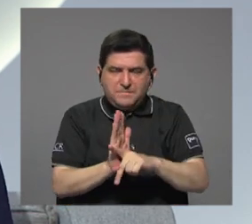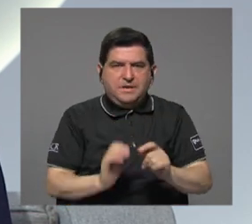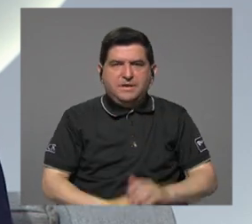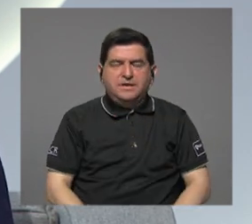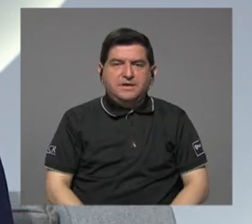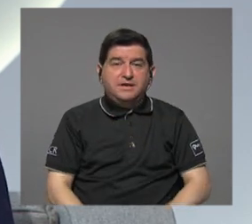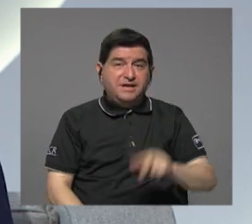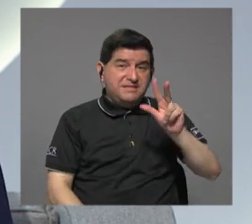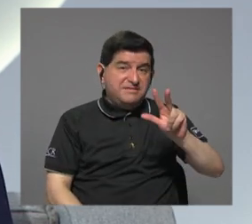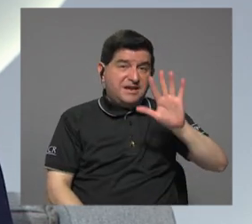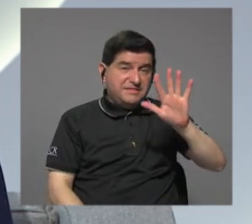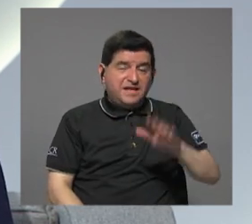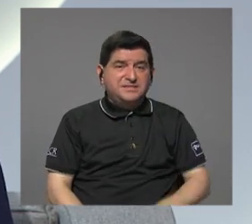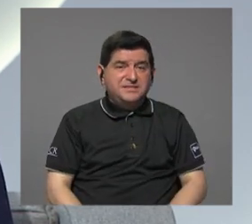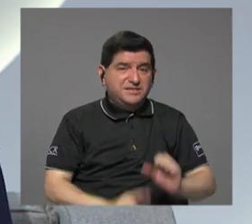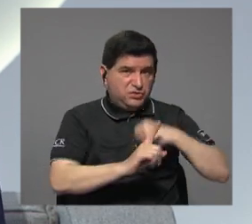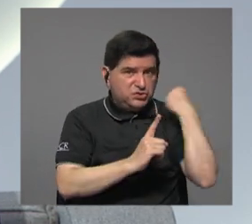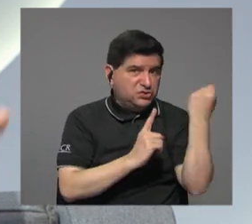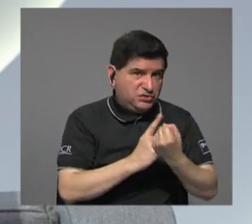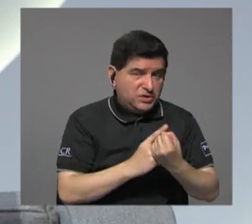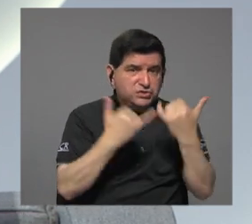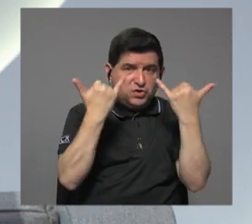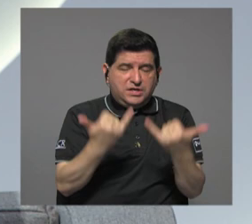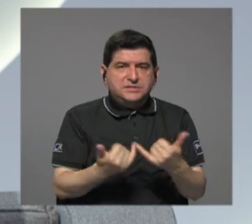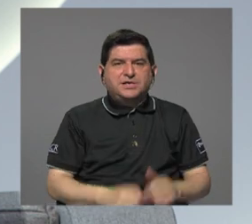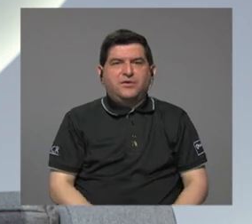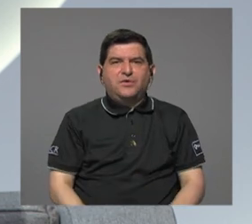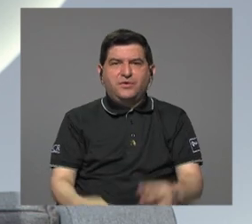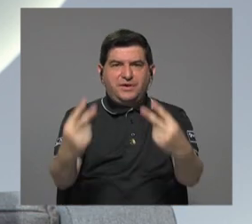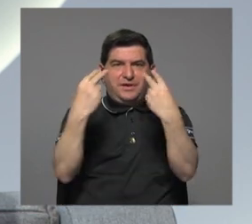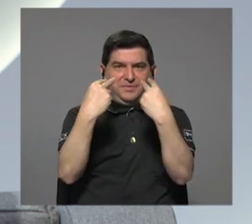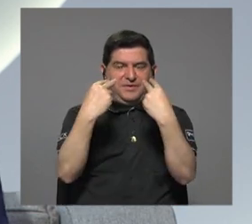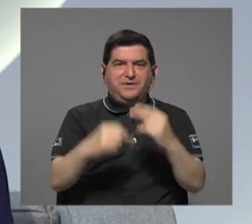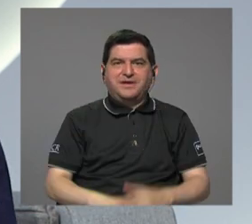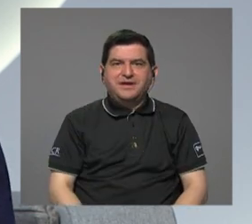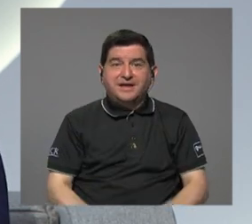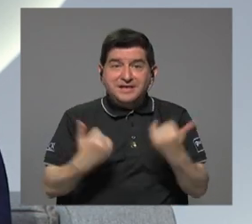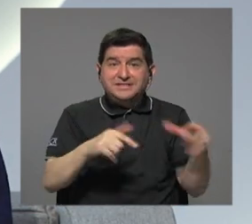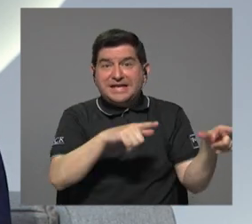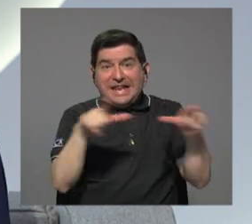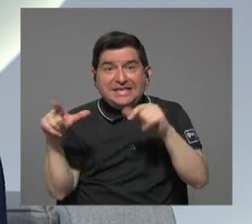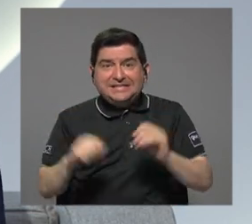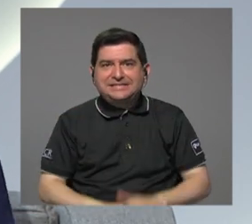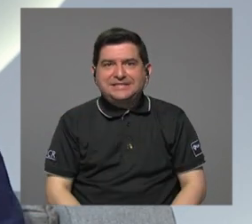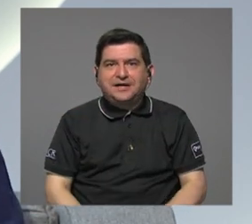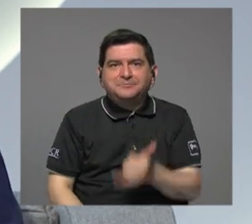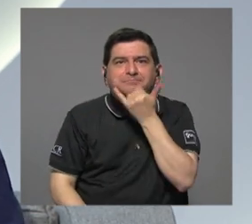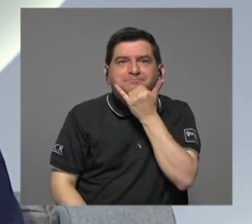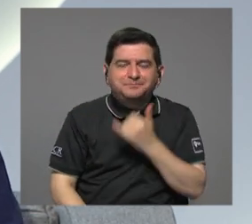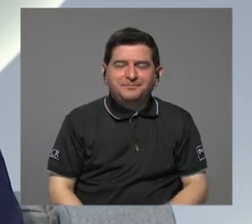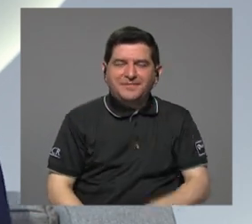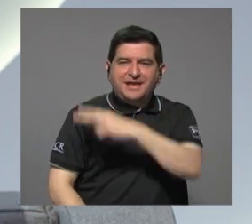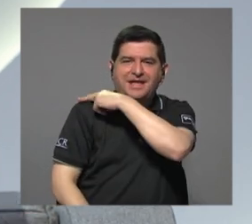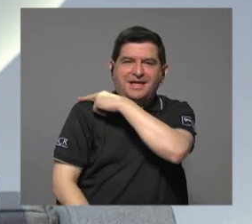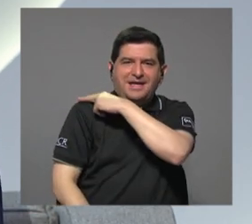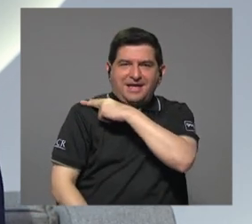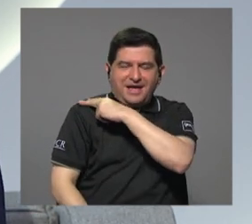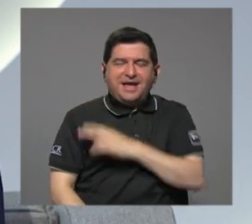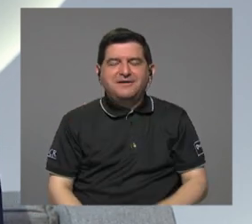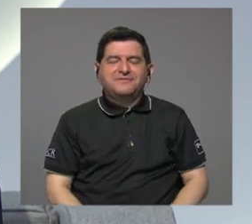35 inconstitucionalidad es ahora ellos me volvían a ver cuando yo dije que ya está lista bueno por qué resulta que los jefes de fracción